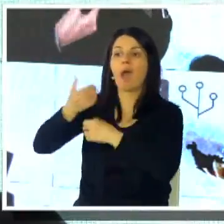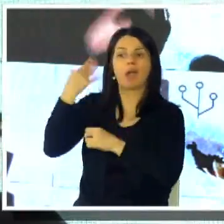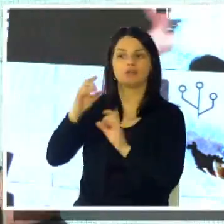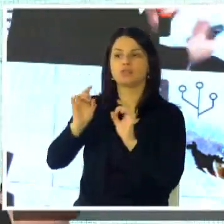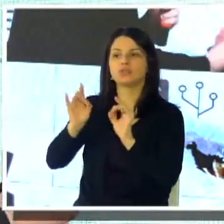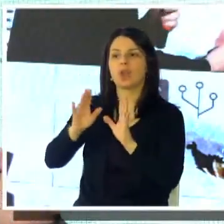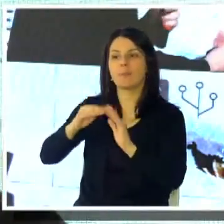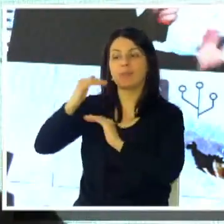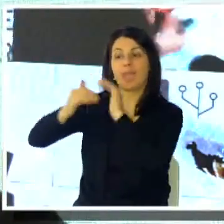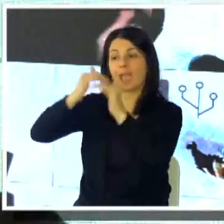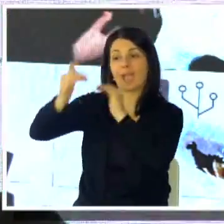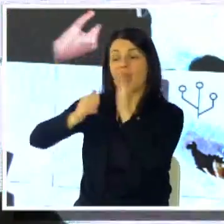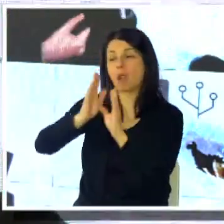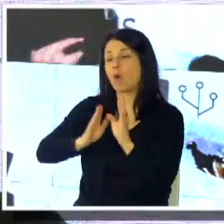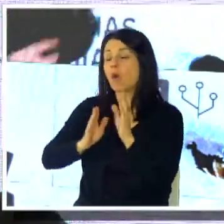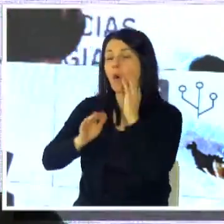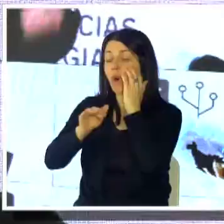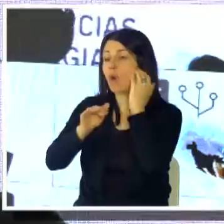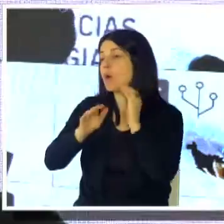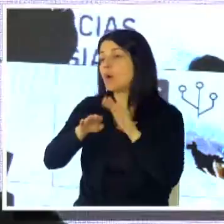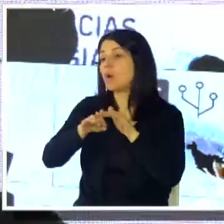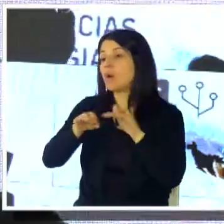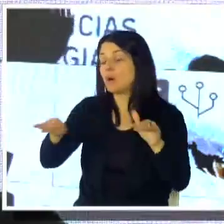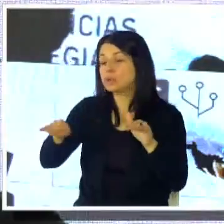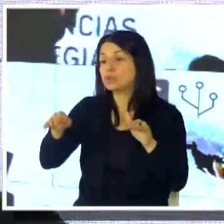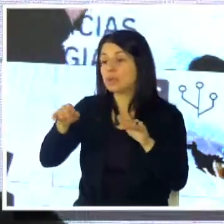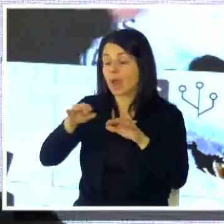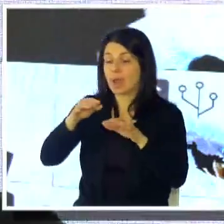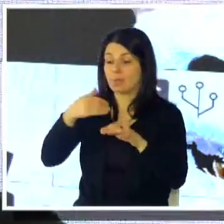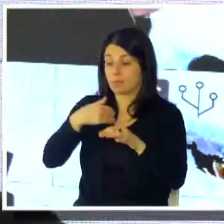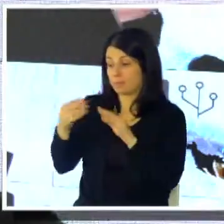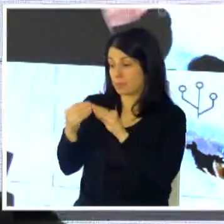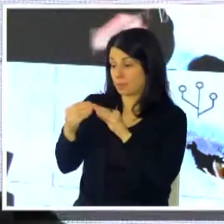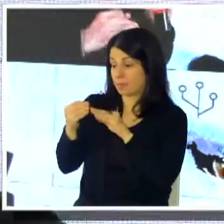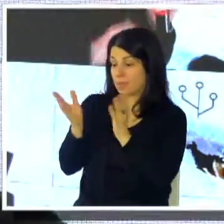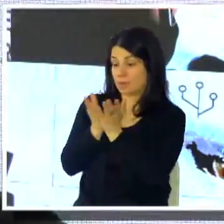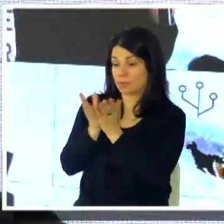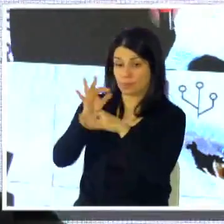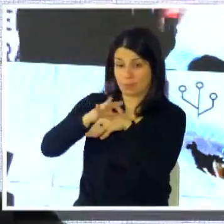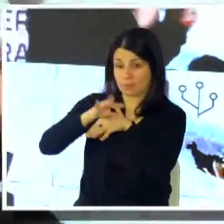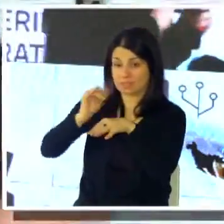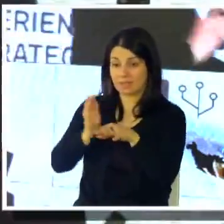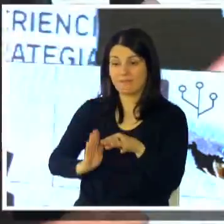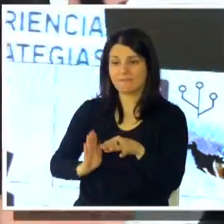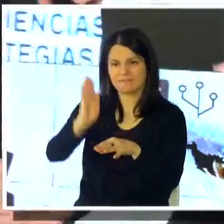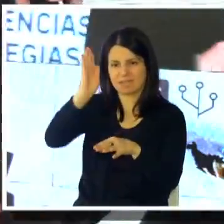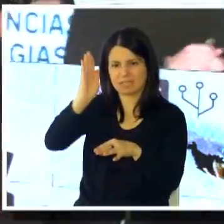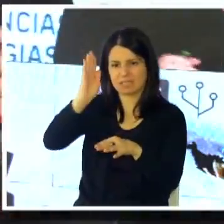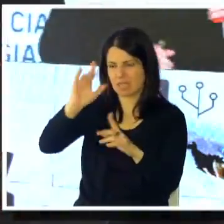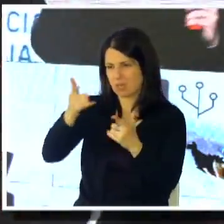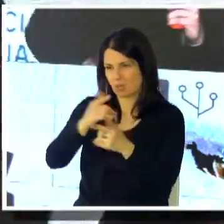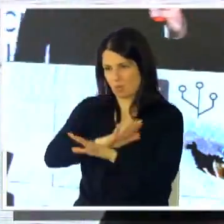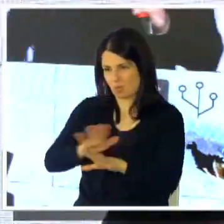escalo horizontalmente. Pero bueno, me dijo Castro, que es un compañero nuestro que estudia medicina, que ya verticalmente no va